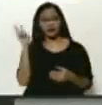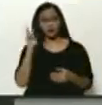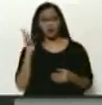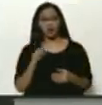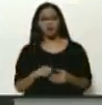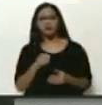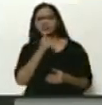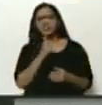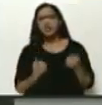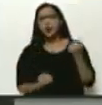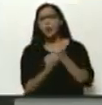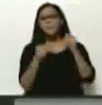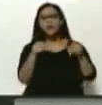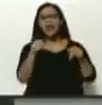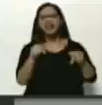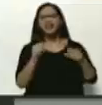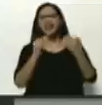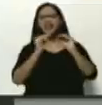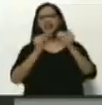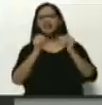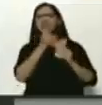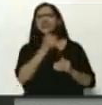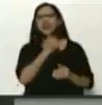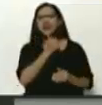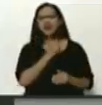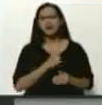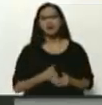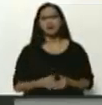¿Quién lo apoya ahí así moralmente?